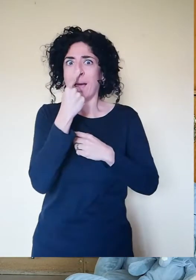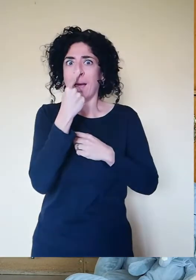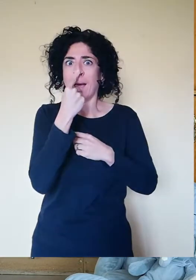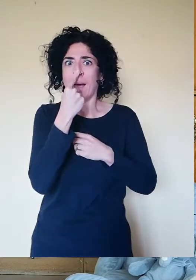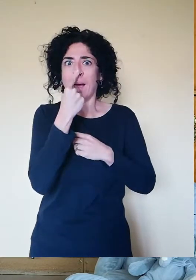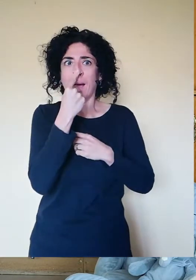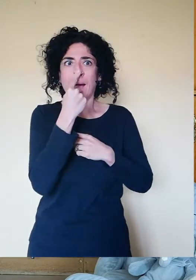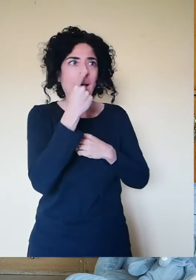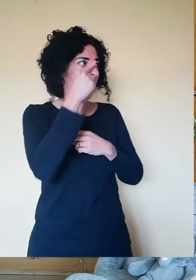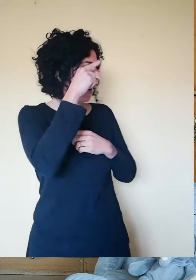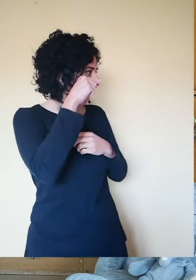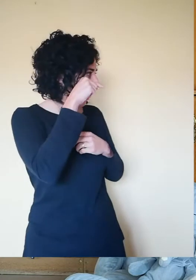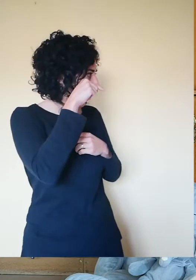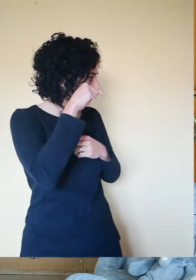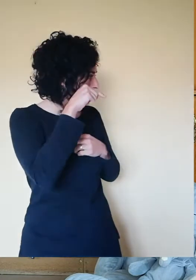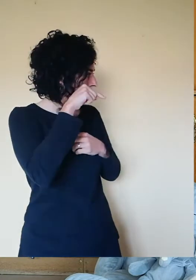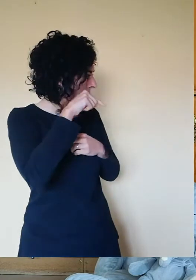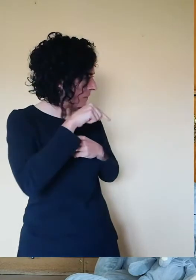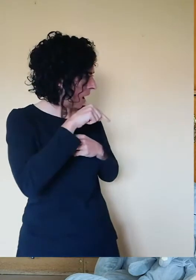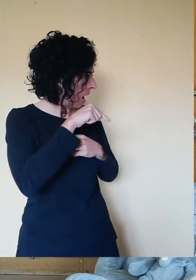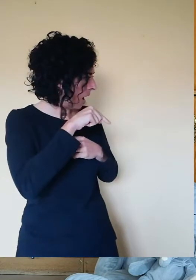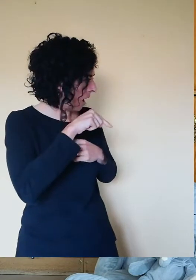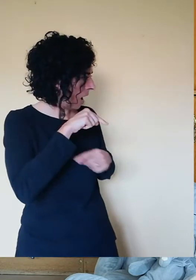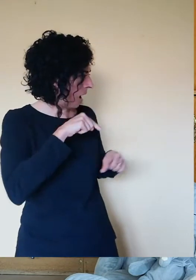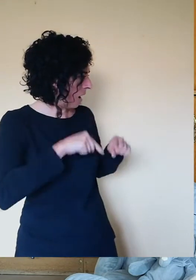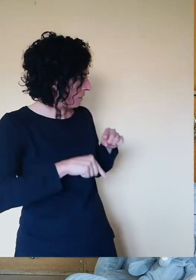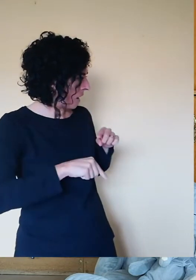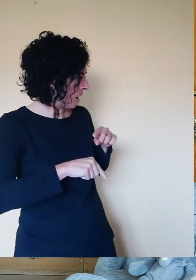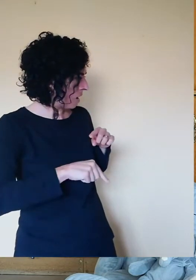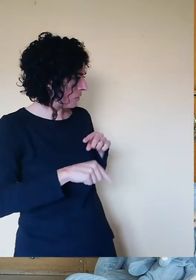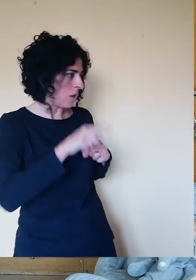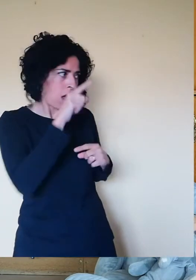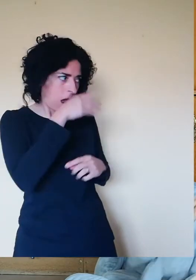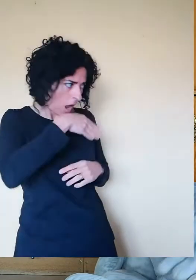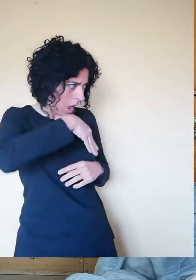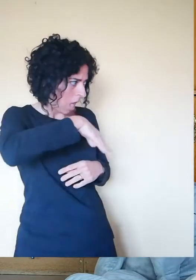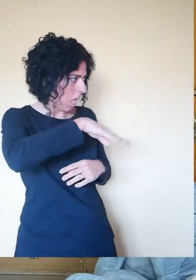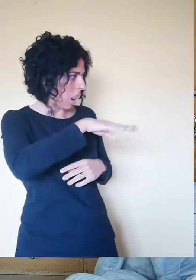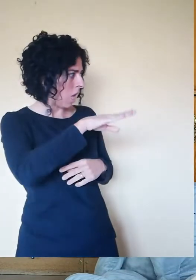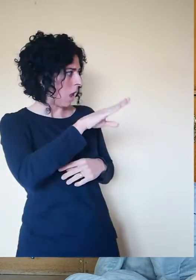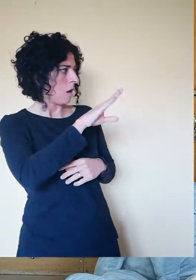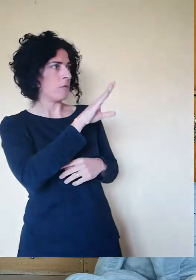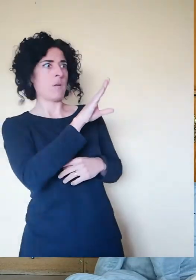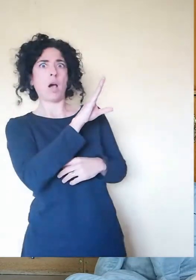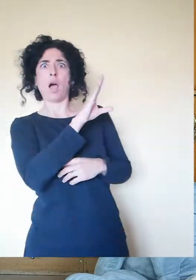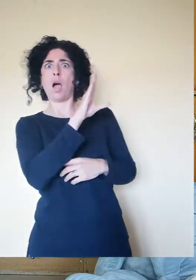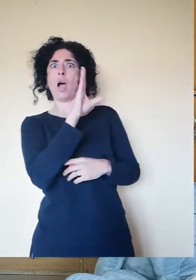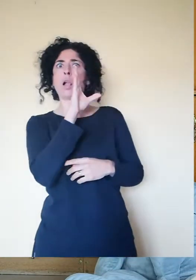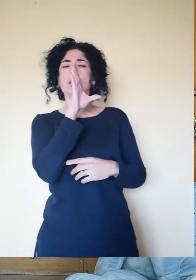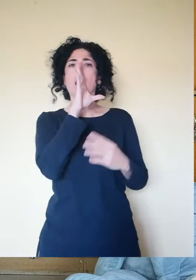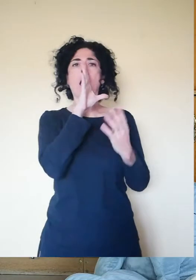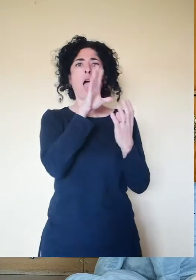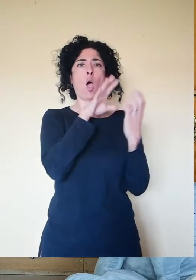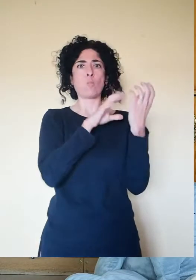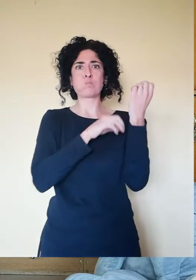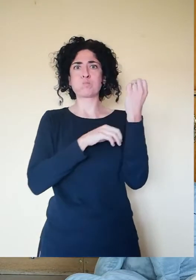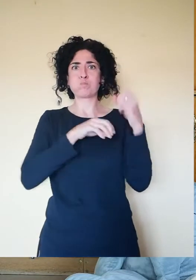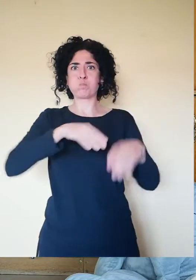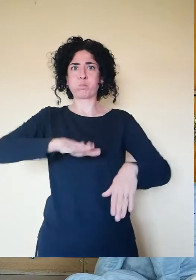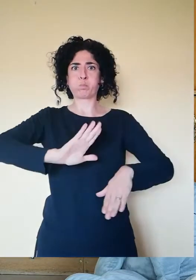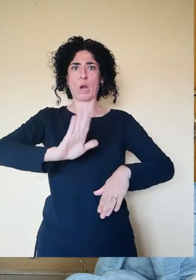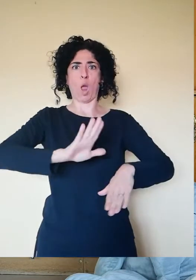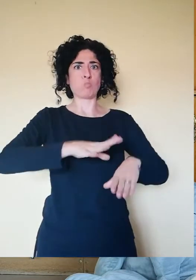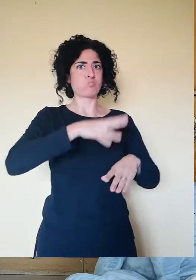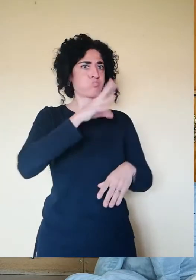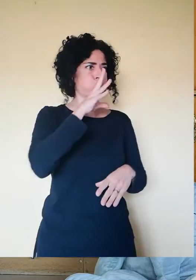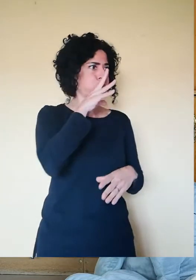naricita. Baja, baja el elefante y se come este